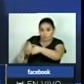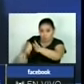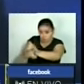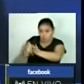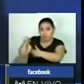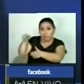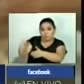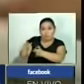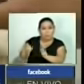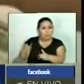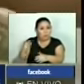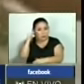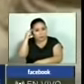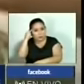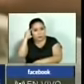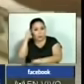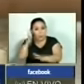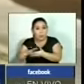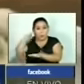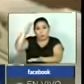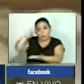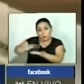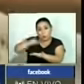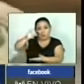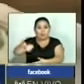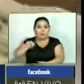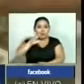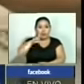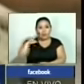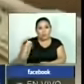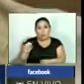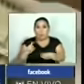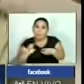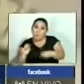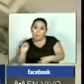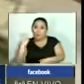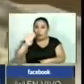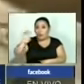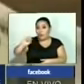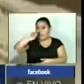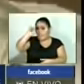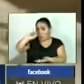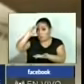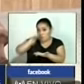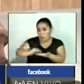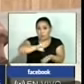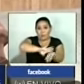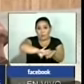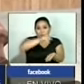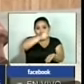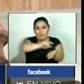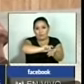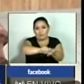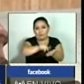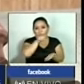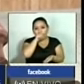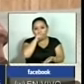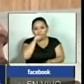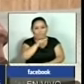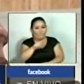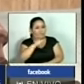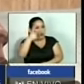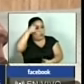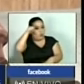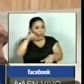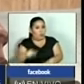Asamblea Legislativa para tener una reducción entre el 30 y 40% de las cuotas escolares, iniciativa que no es bien vista